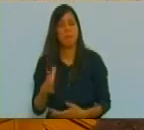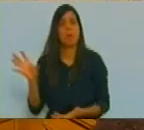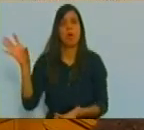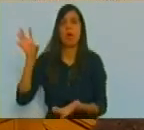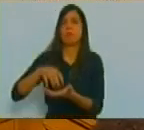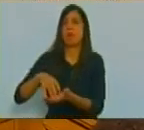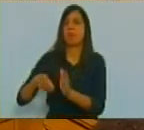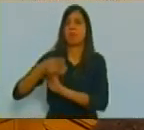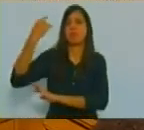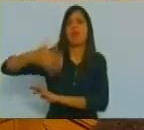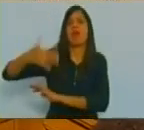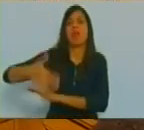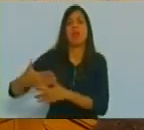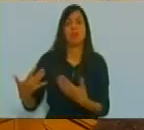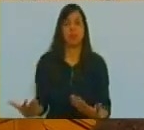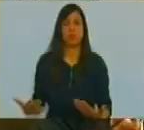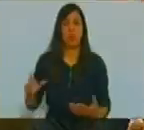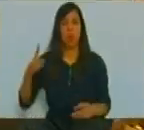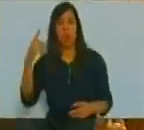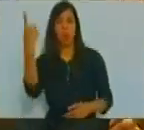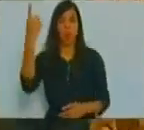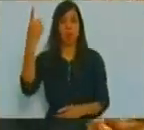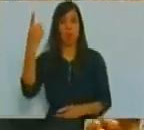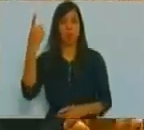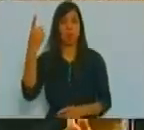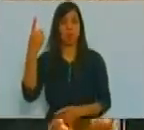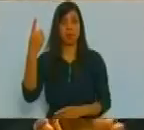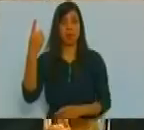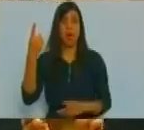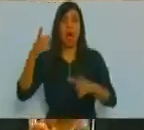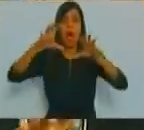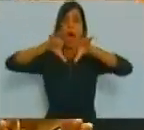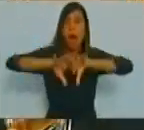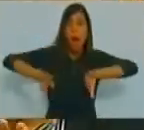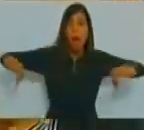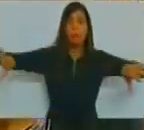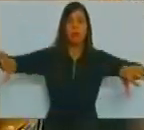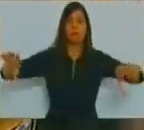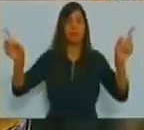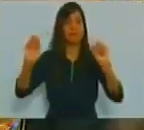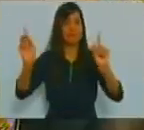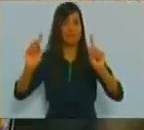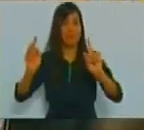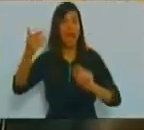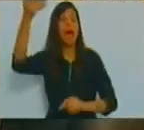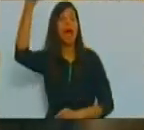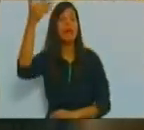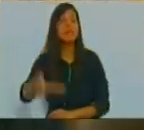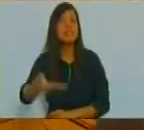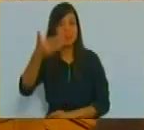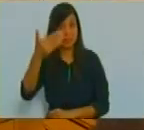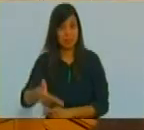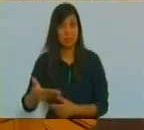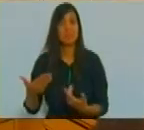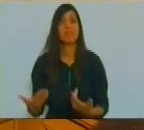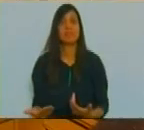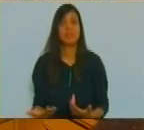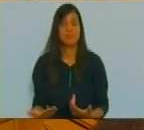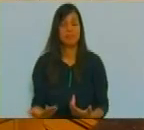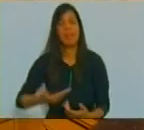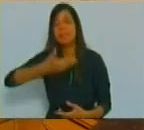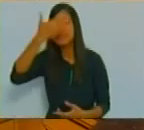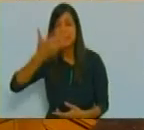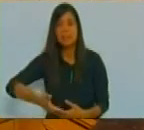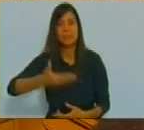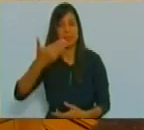derecho únicamente visto aisladamente que es muy importante que es muy